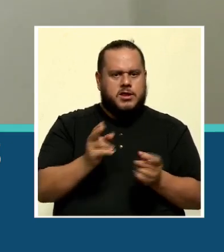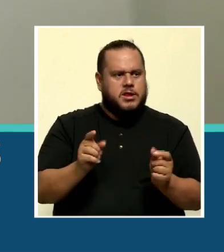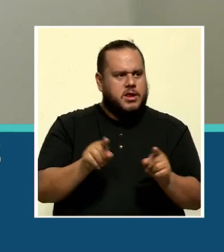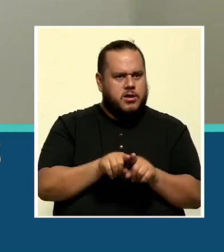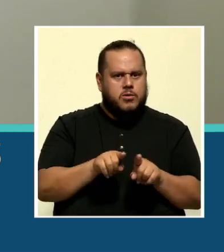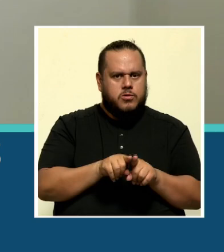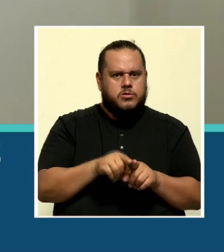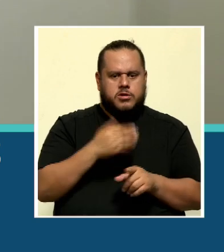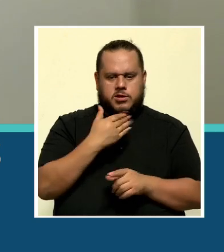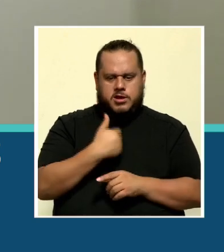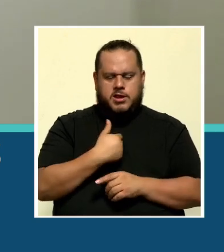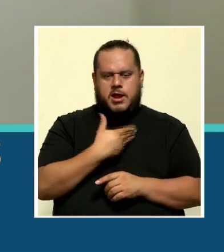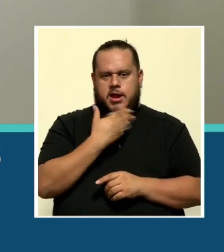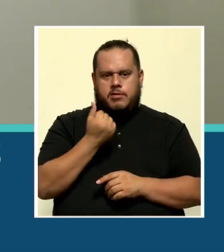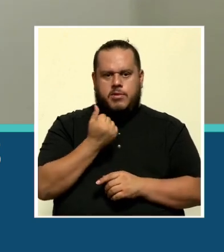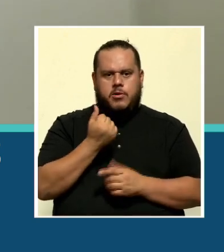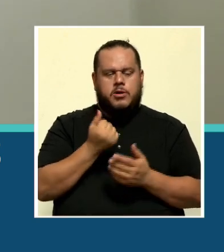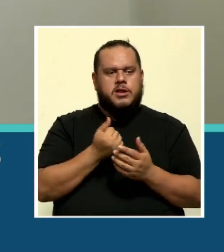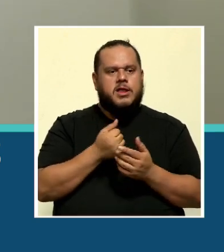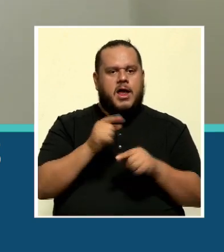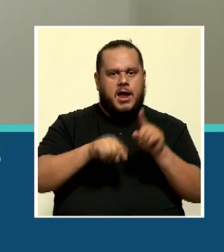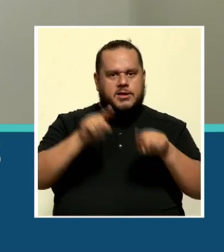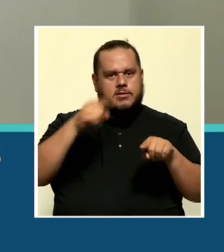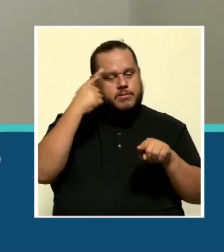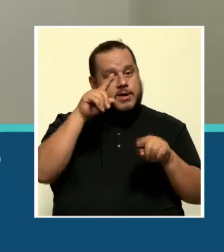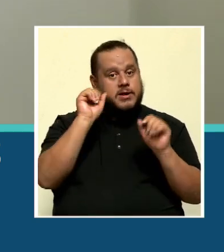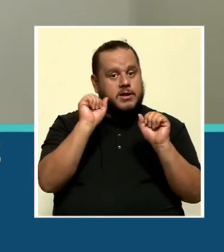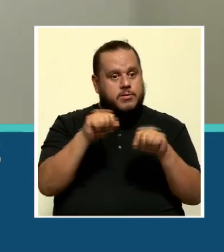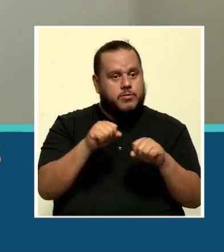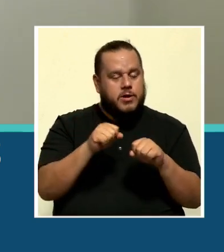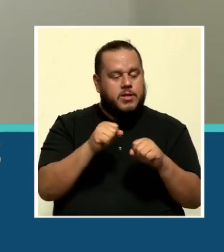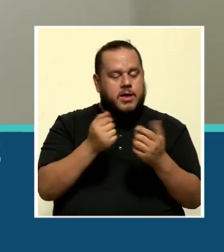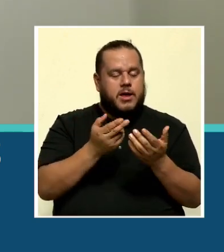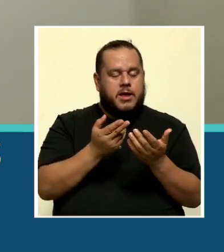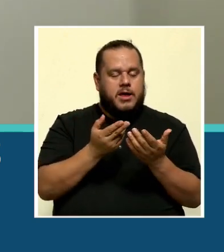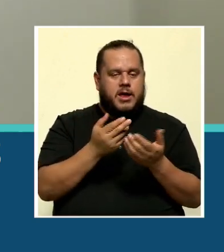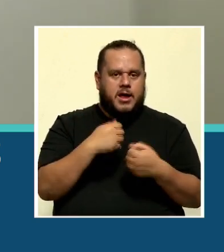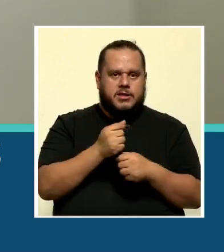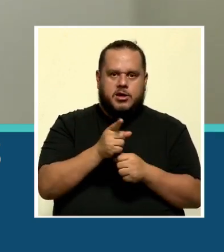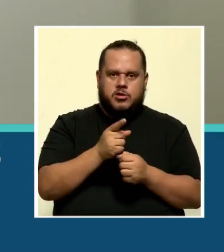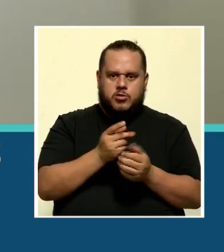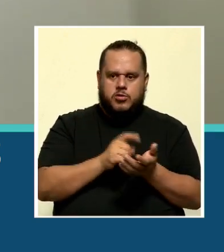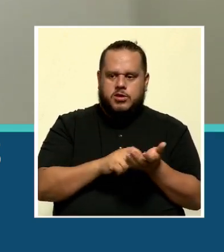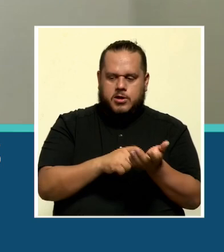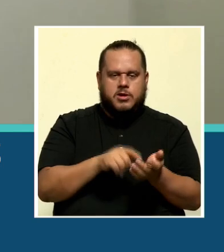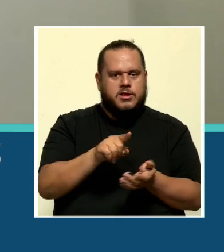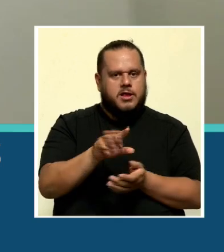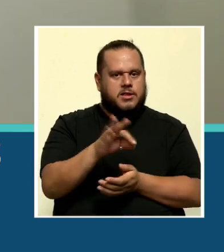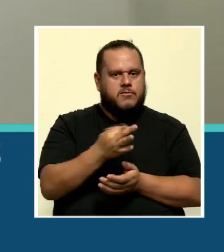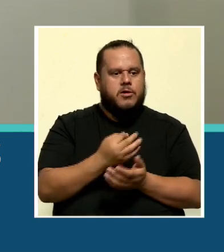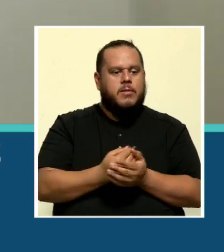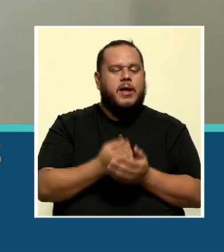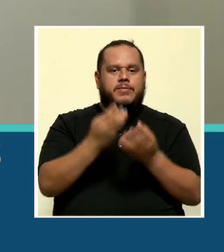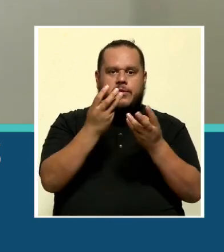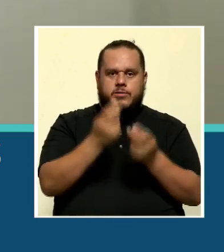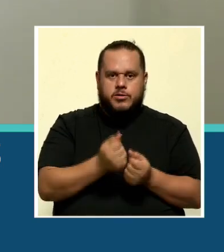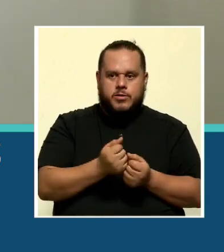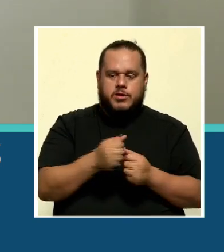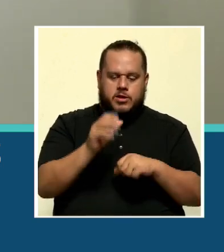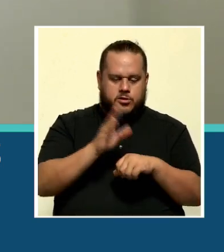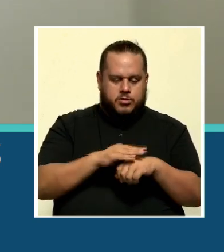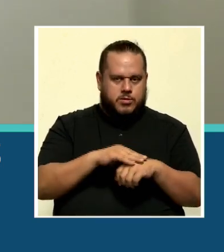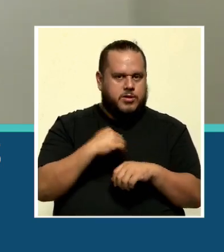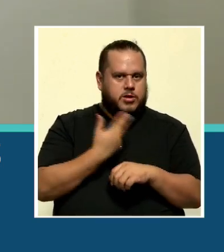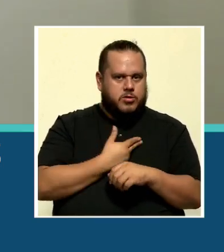mejores decisiones, las mejores alternativas para que puedan honrar sus deudas. De esta forma, el presupuesto nos